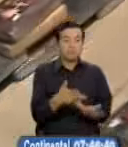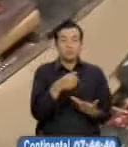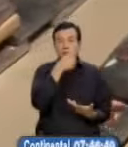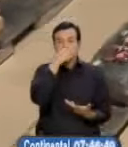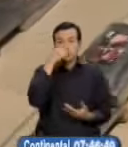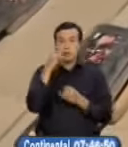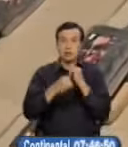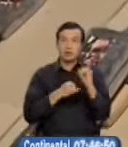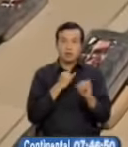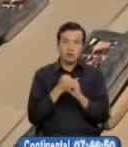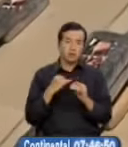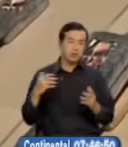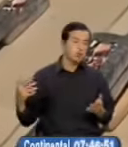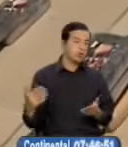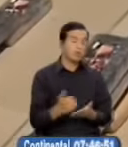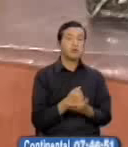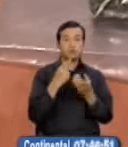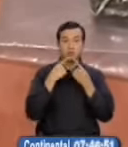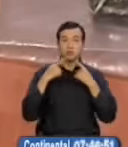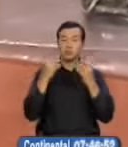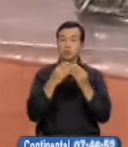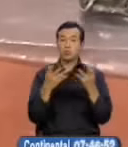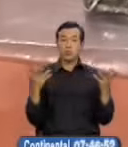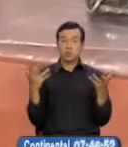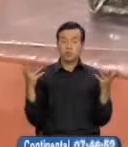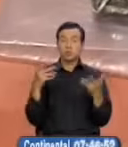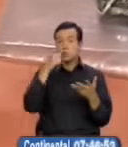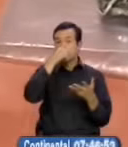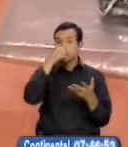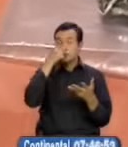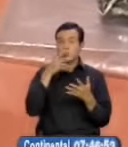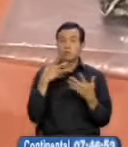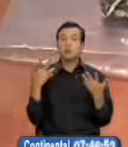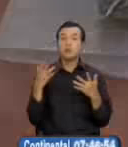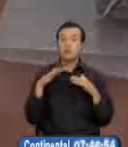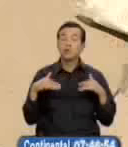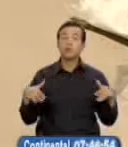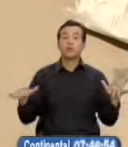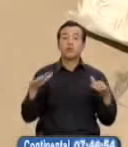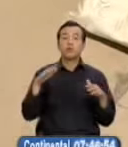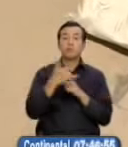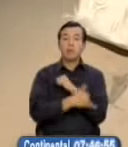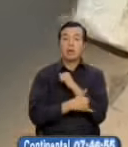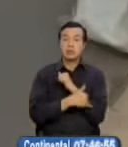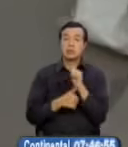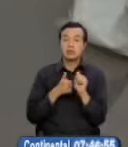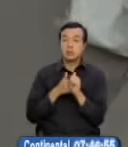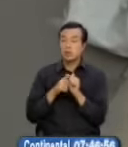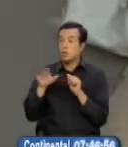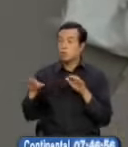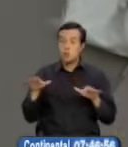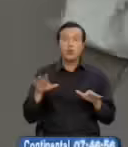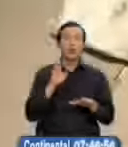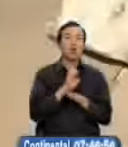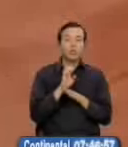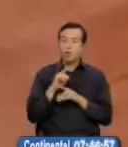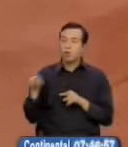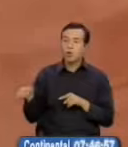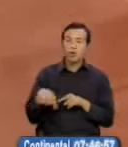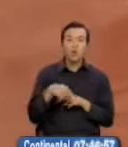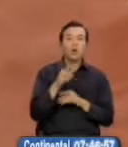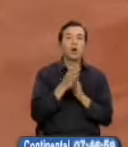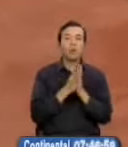tráfico internacional. Se informa también que la mayor cantidad de sustancias ilícitas proviene de las naciones vecinas que utilizan a Ecuador como